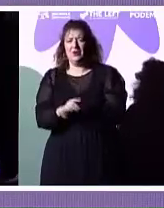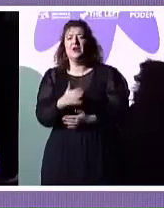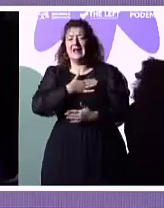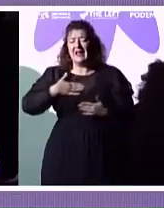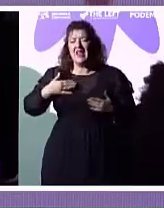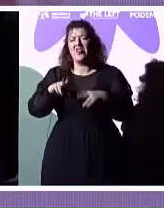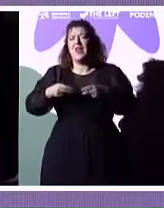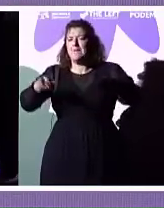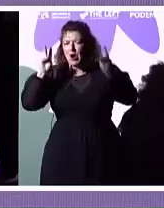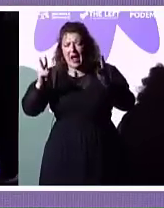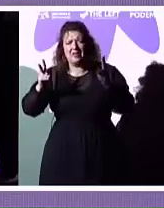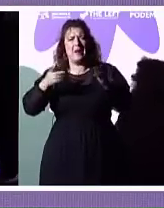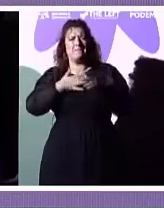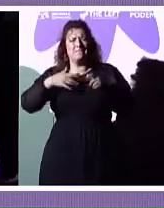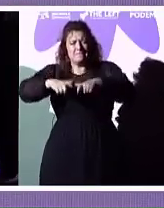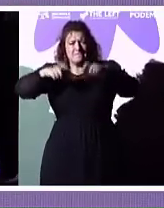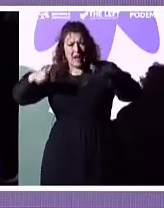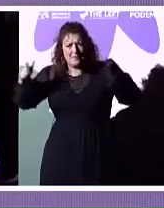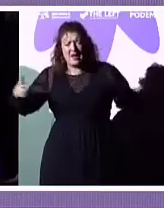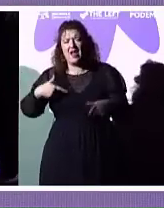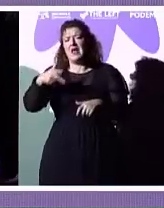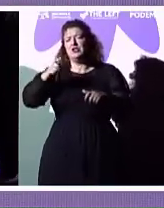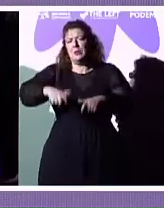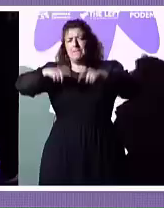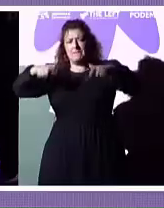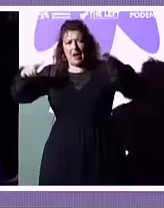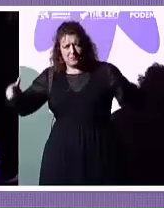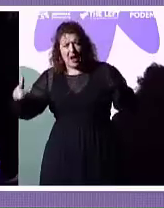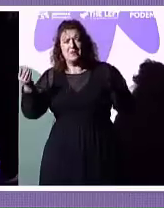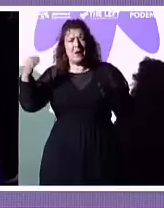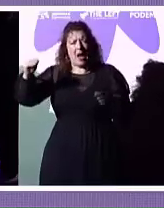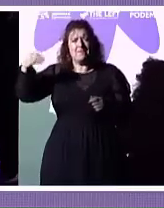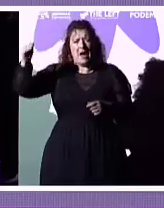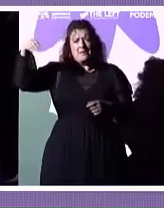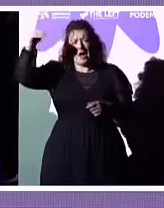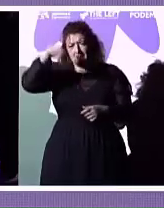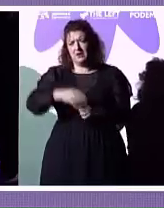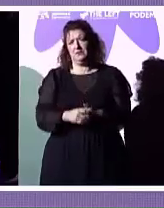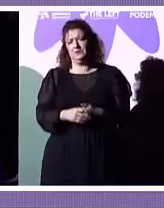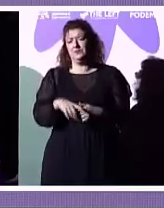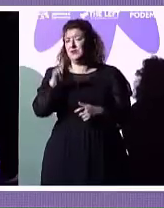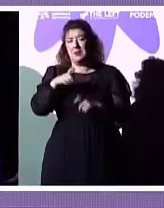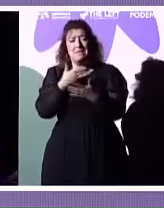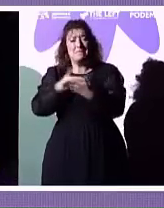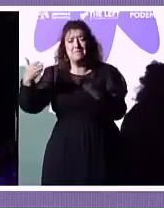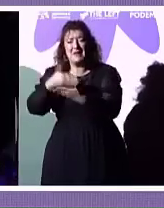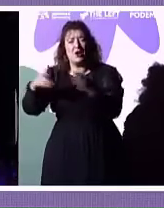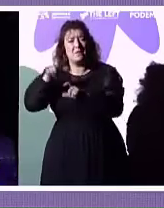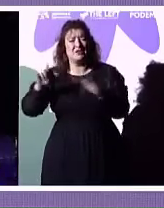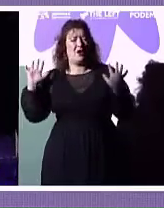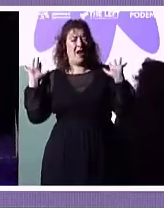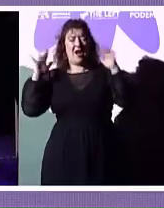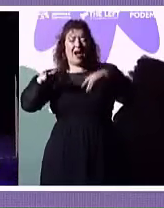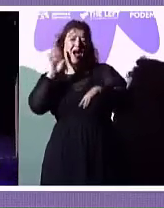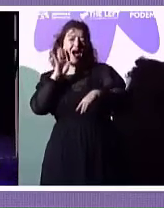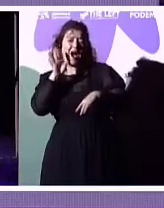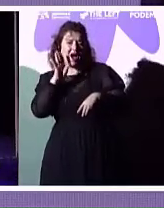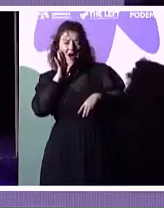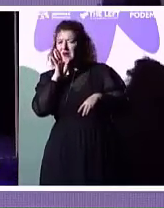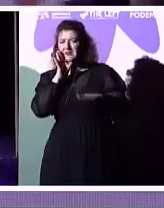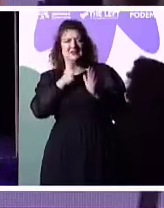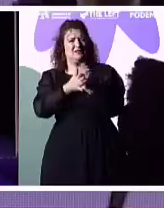democracia y más derechos y venimos de esa tradición de millones de personas que ya no van a dejar que